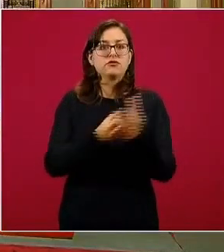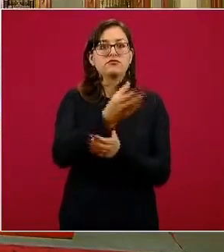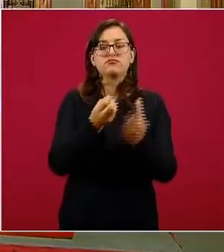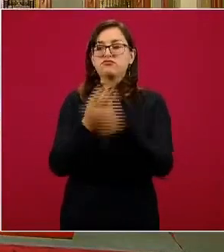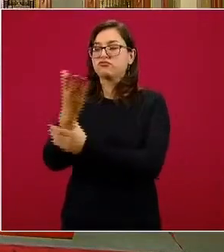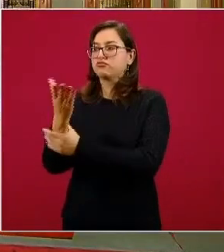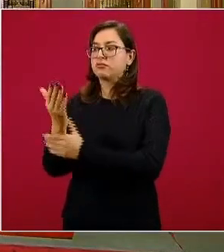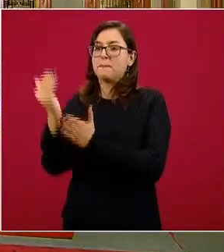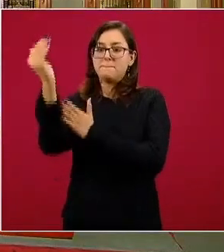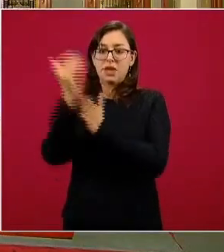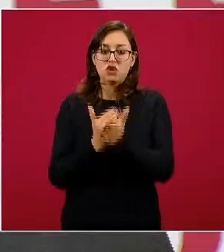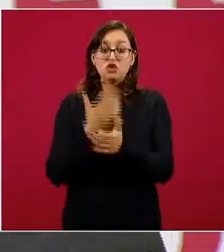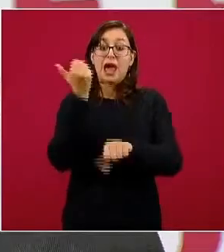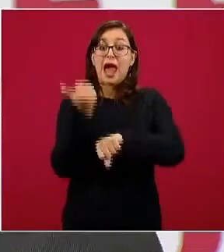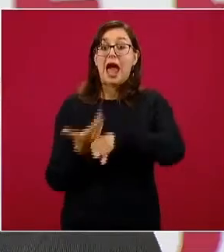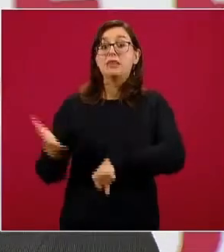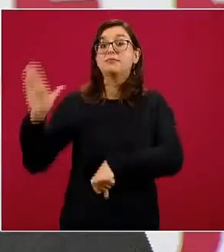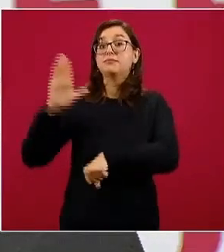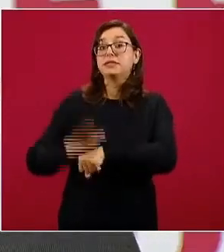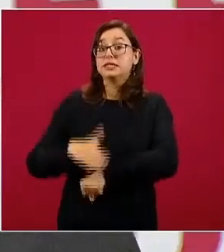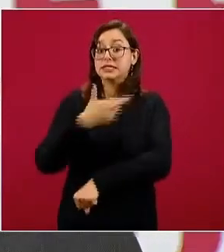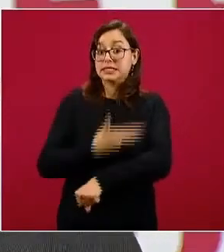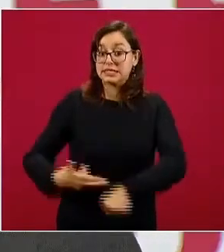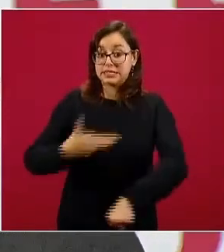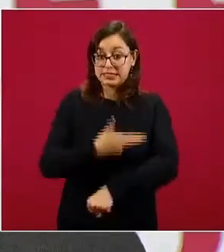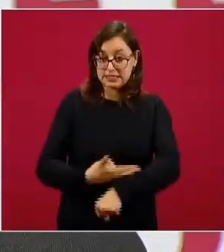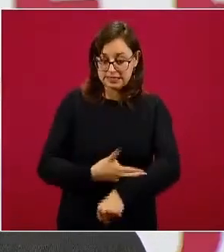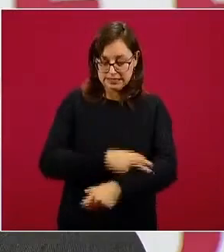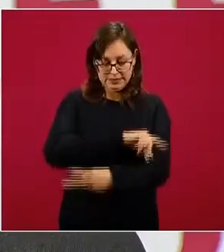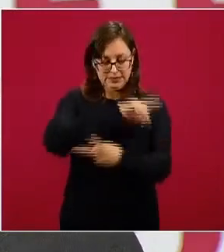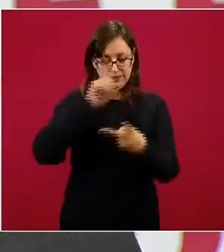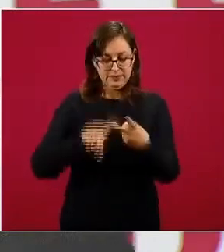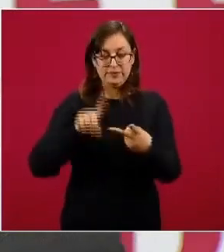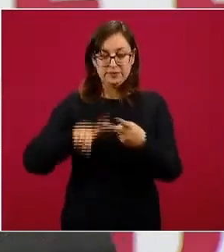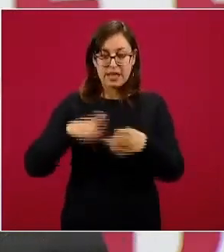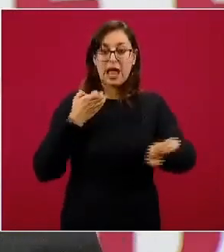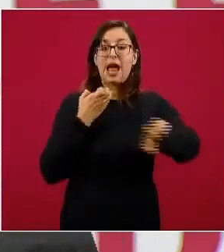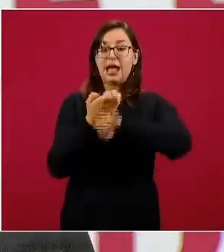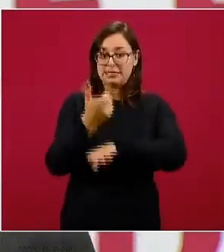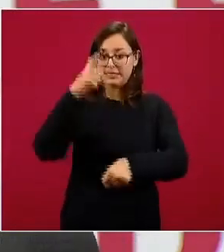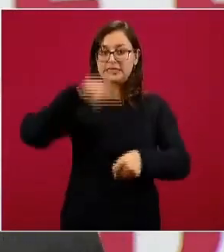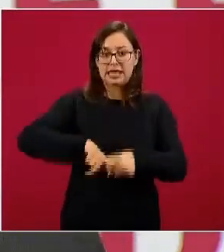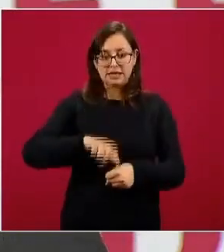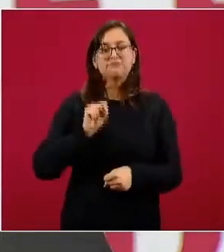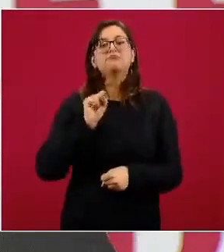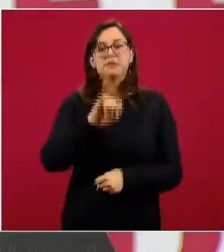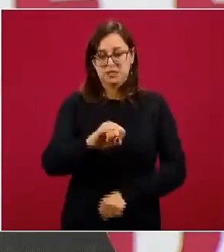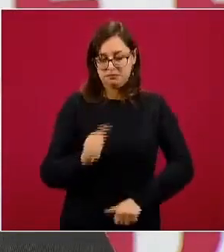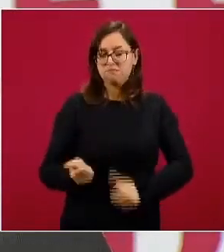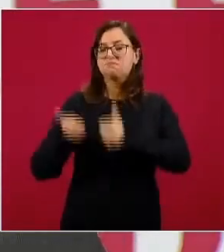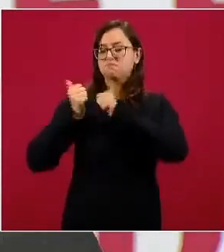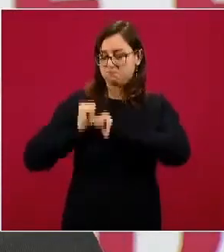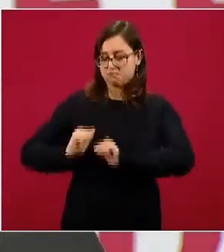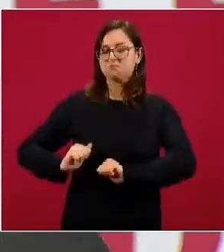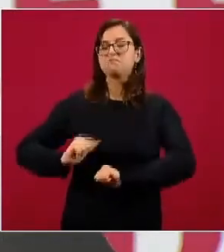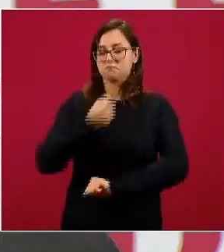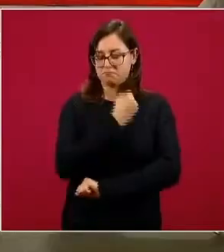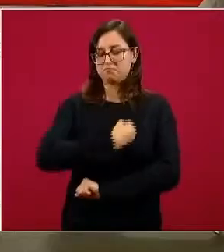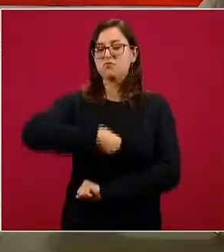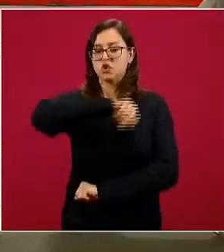público. Los gobiernos estatales sí son autoridades sanitarias y sí pueden, por lo tanto, invocar